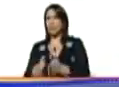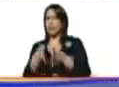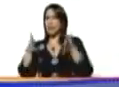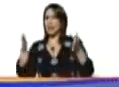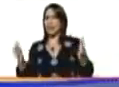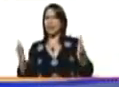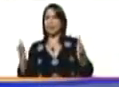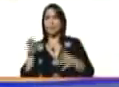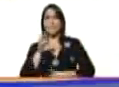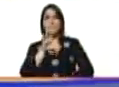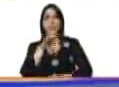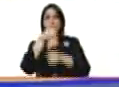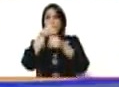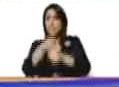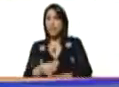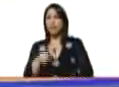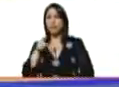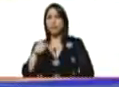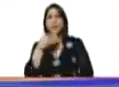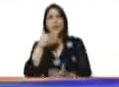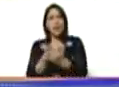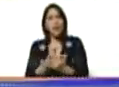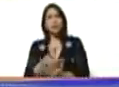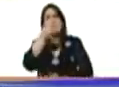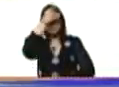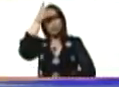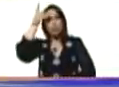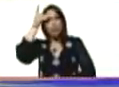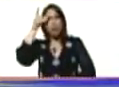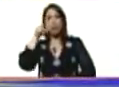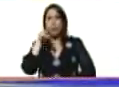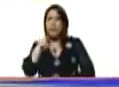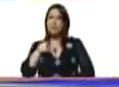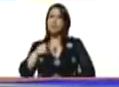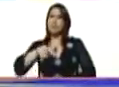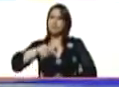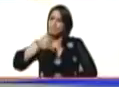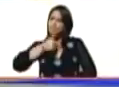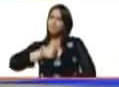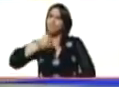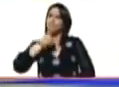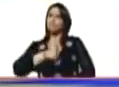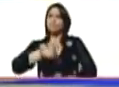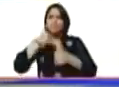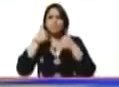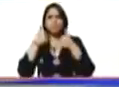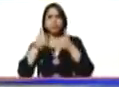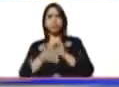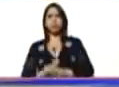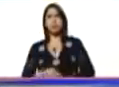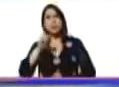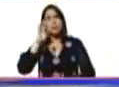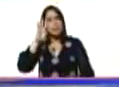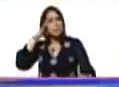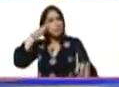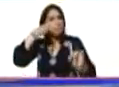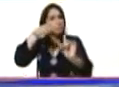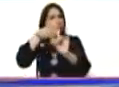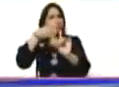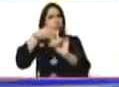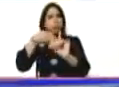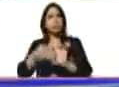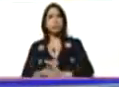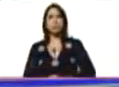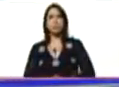la patria espera de ti. Te doy las gracias por esa perseverancia, por esa dedicación,